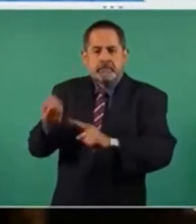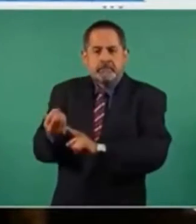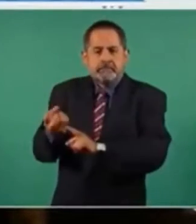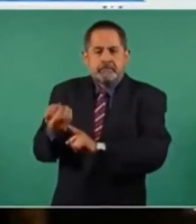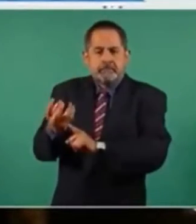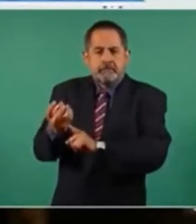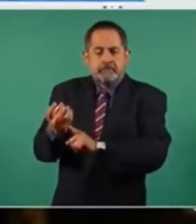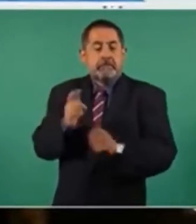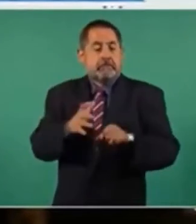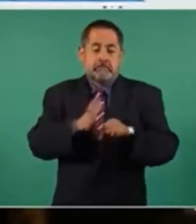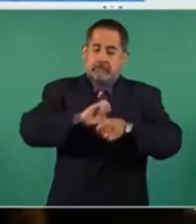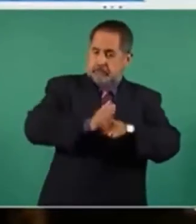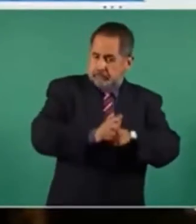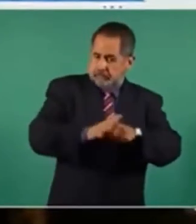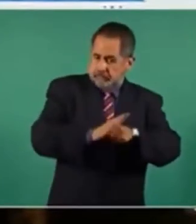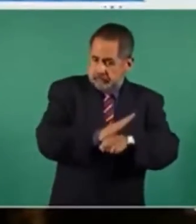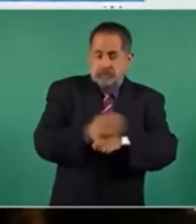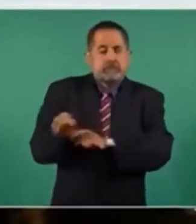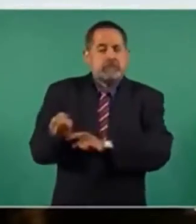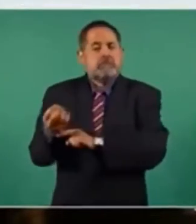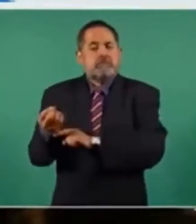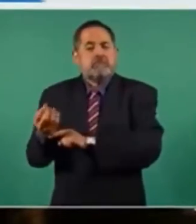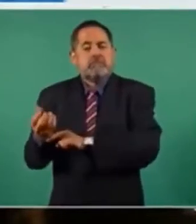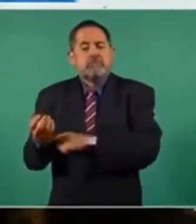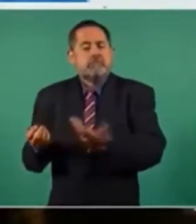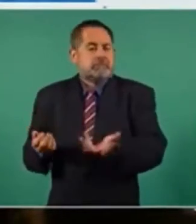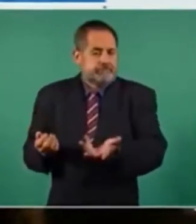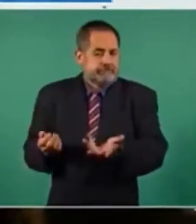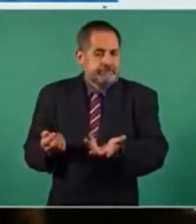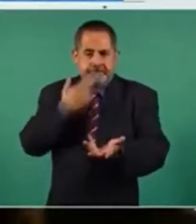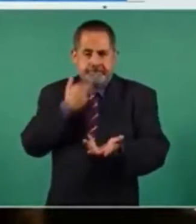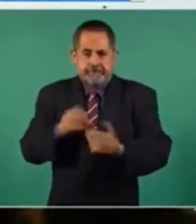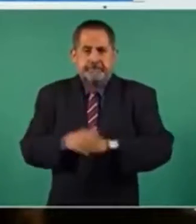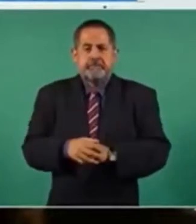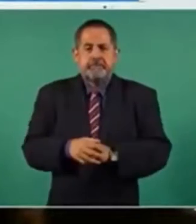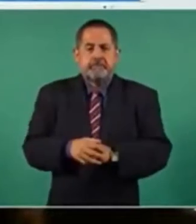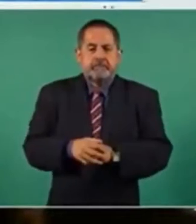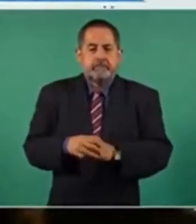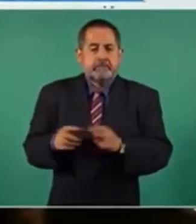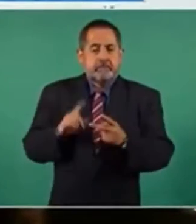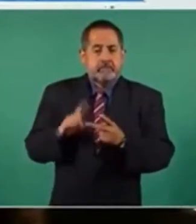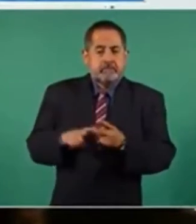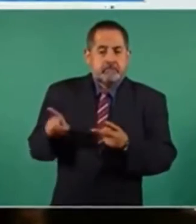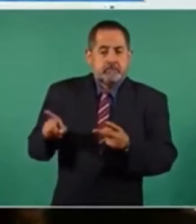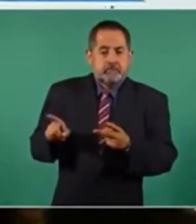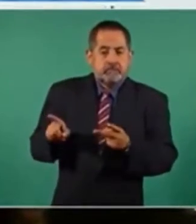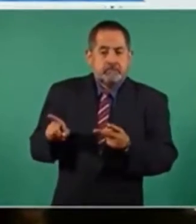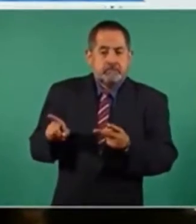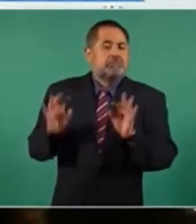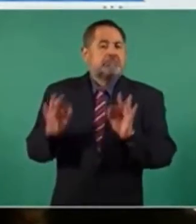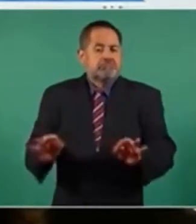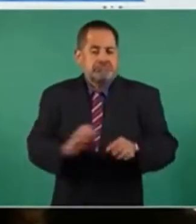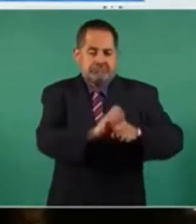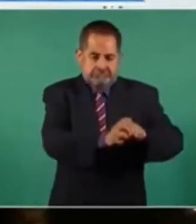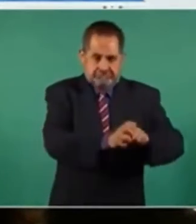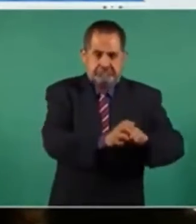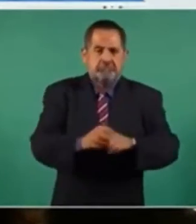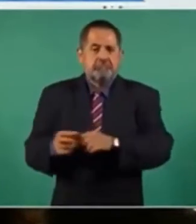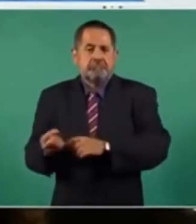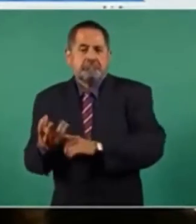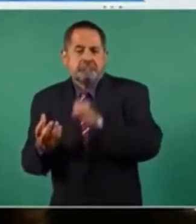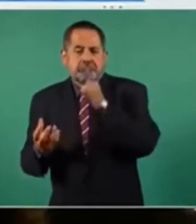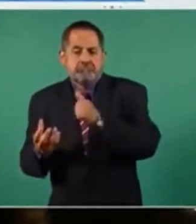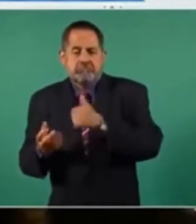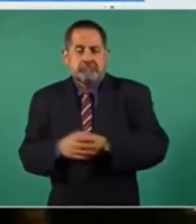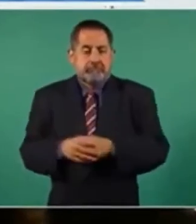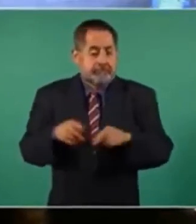estando cerrada, con esta presión, tiene filtraciones. En este segundo caso, la válvula está en condiciones. Las que no sirven